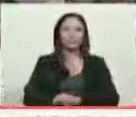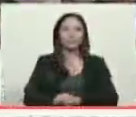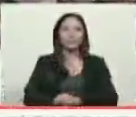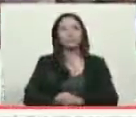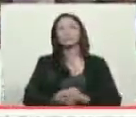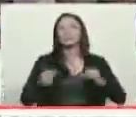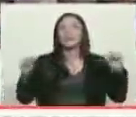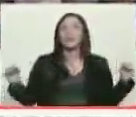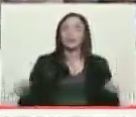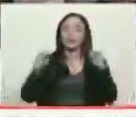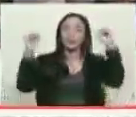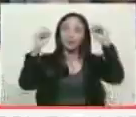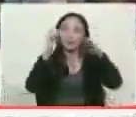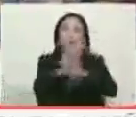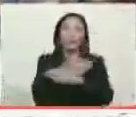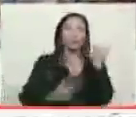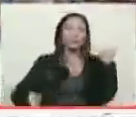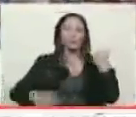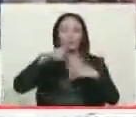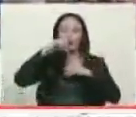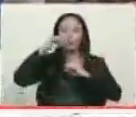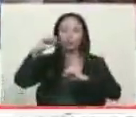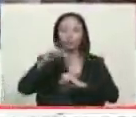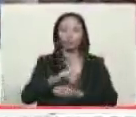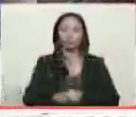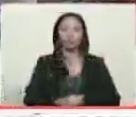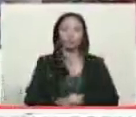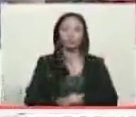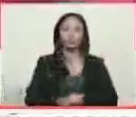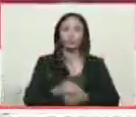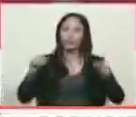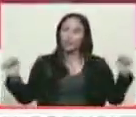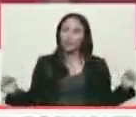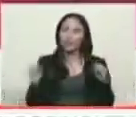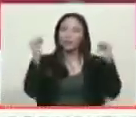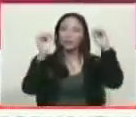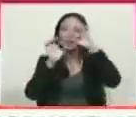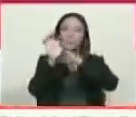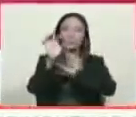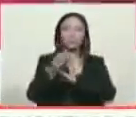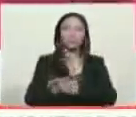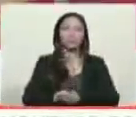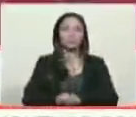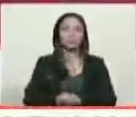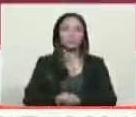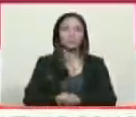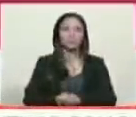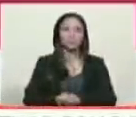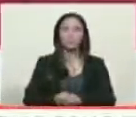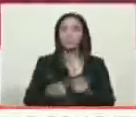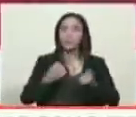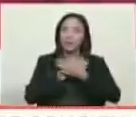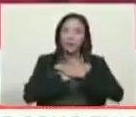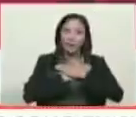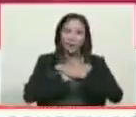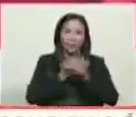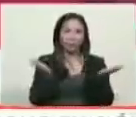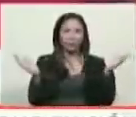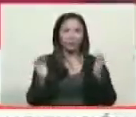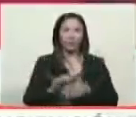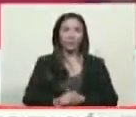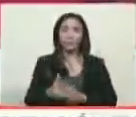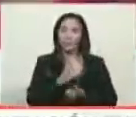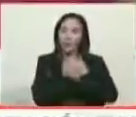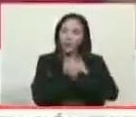¡Que viva Nicolás Maduro! ¡Viva! ¡Que viva la patria! ¡Viva! Queridos hermanos, les decía que cada